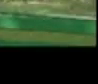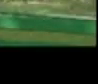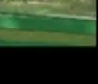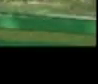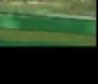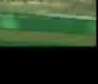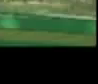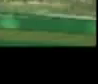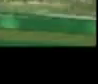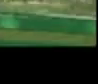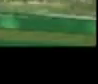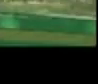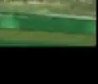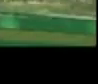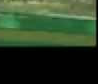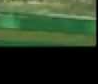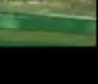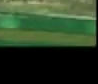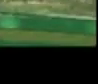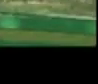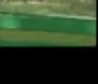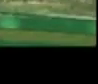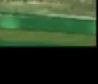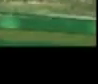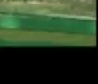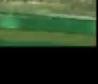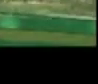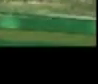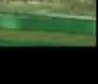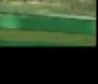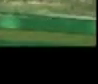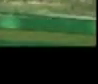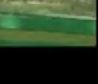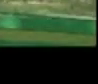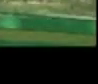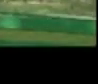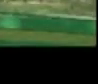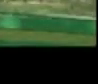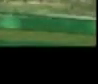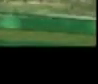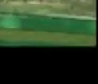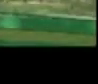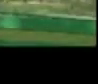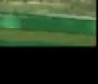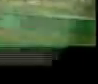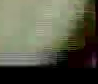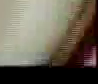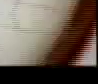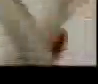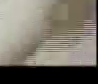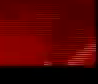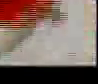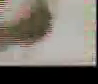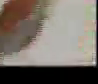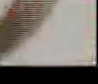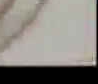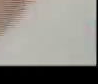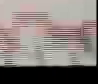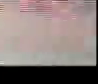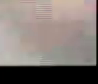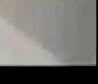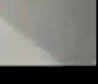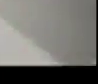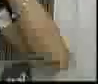es la inclusión plena y absoluta de de los grupos vulnerables como como lo que es el de la discapacidad